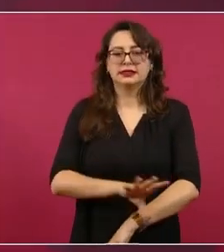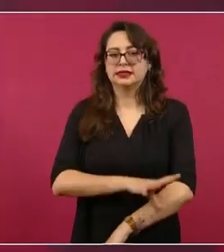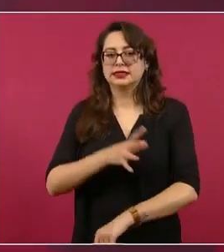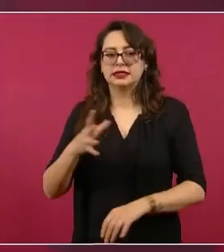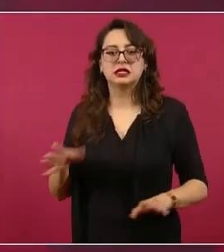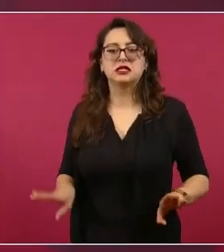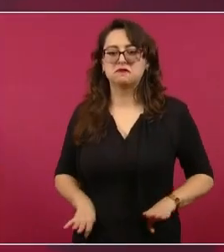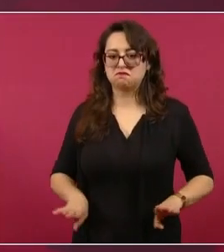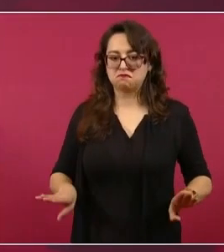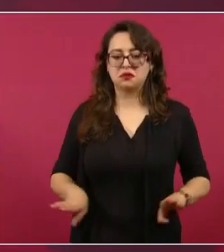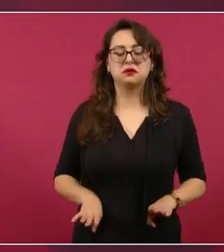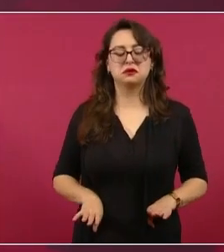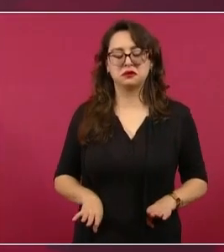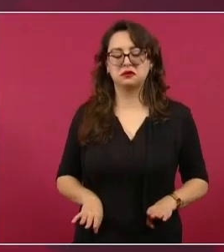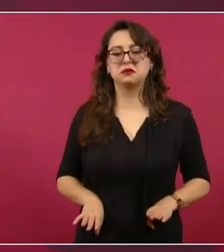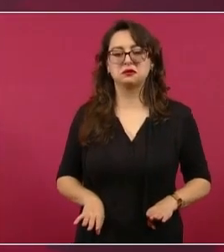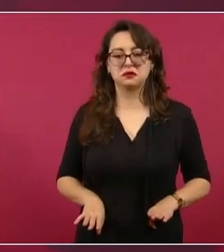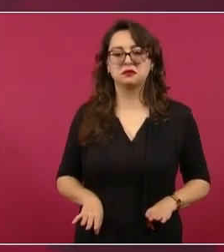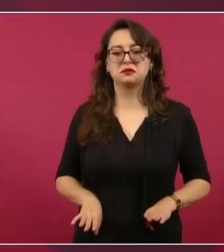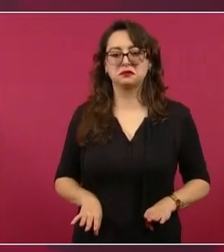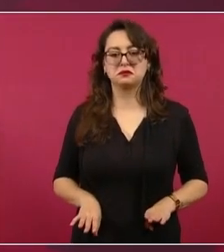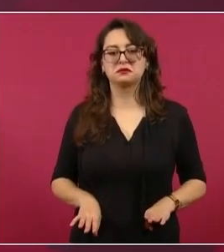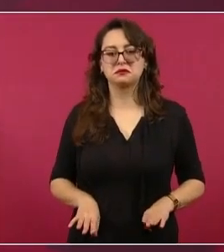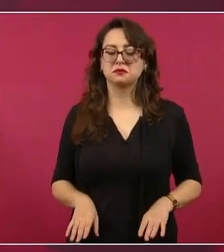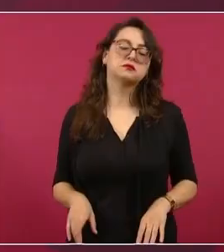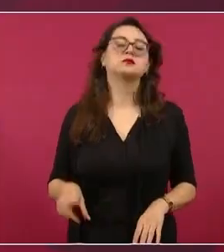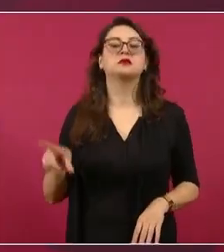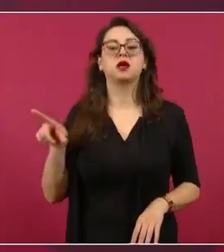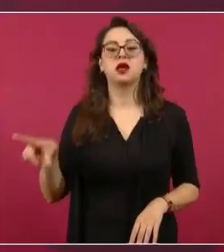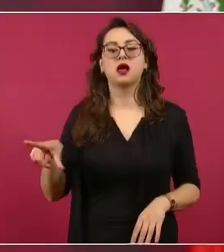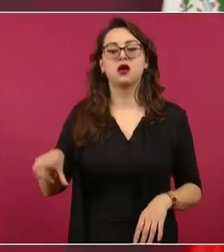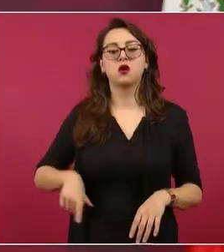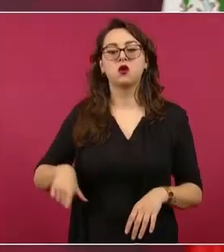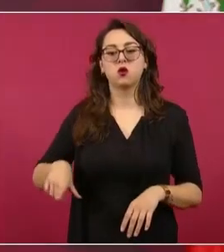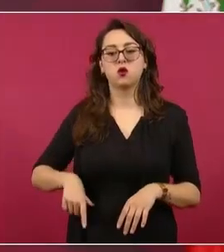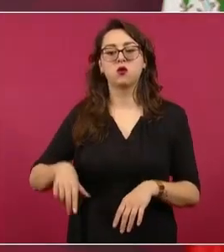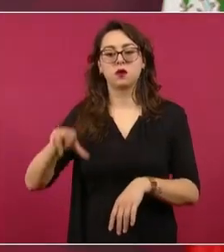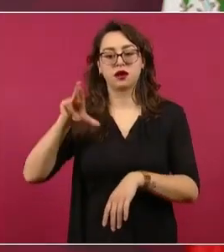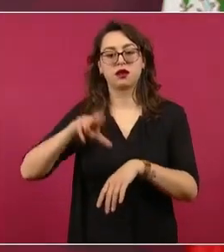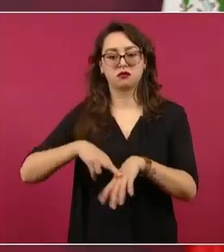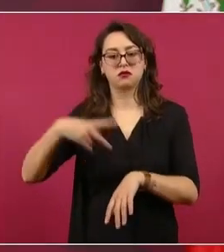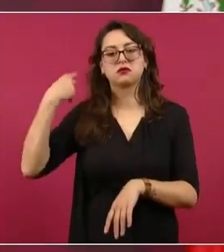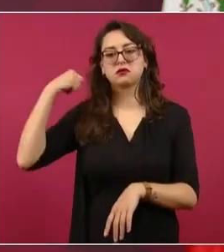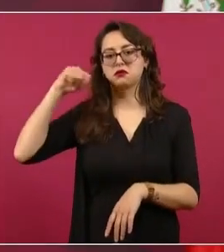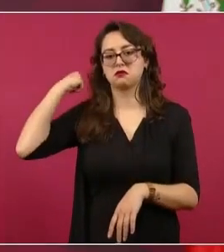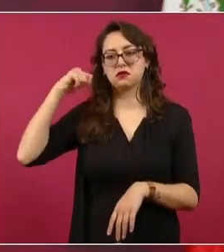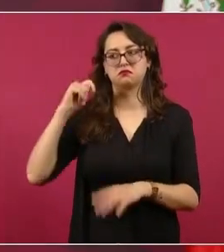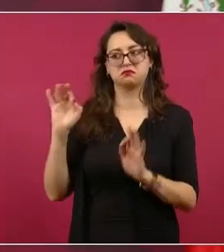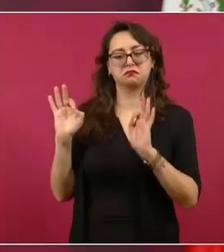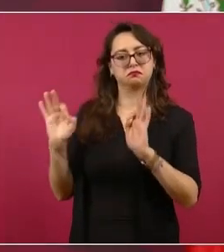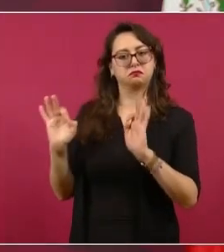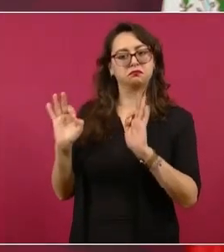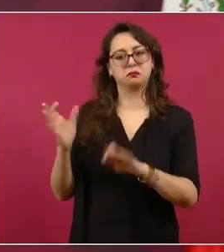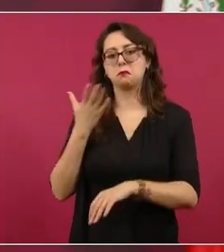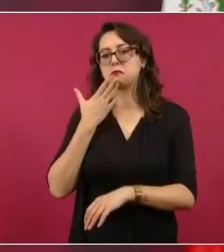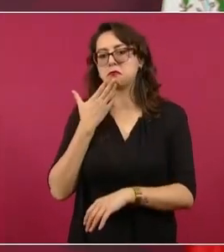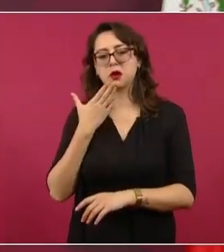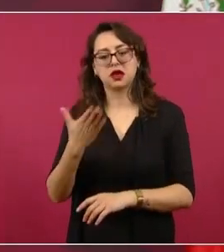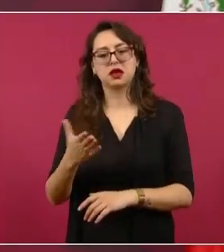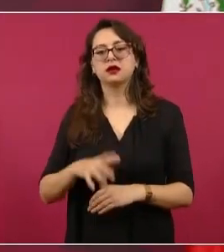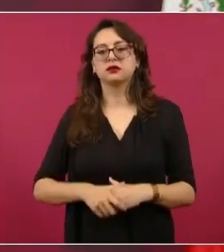y carácter, fue muy buen gobernador de mi estado, de